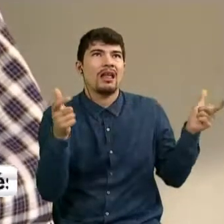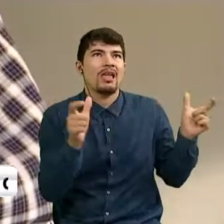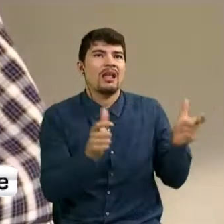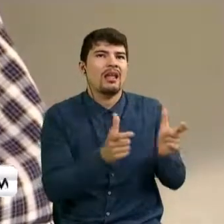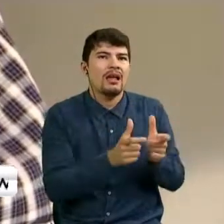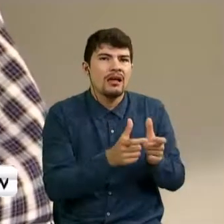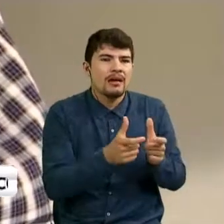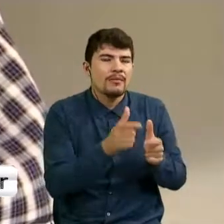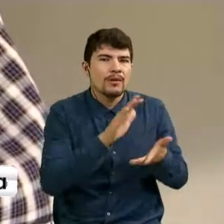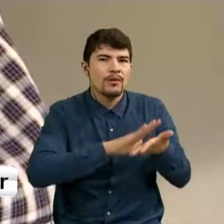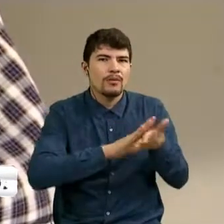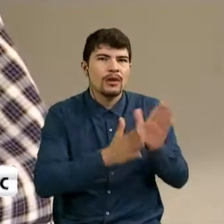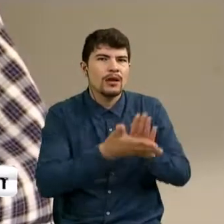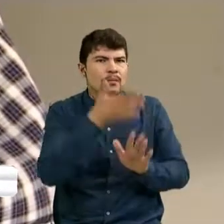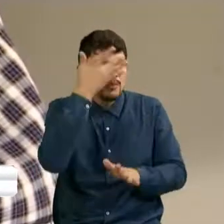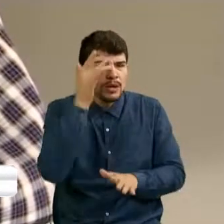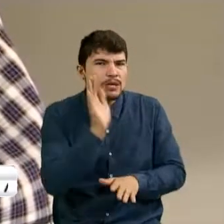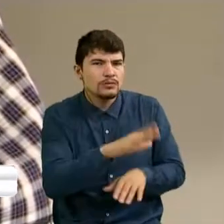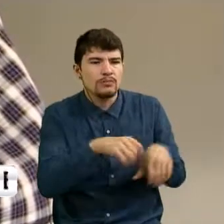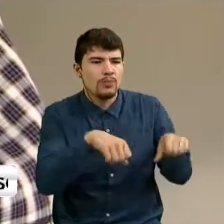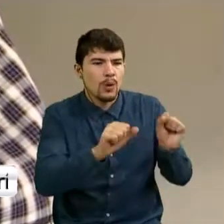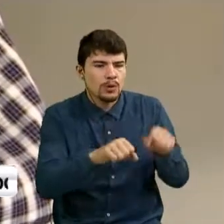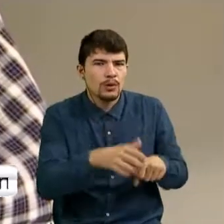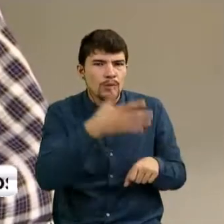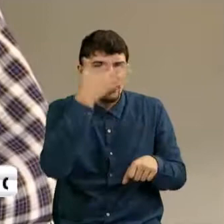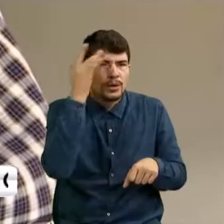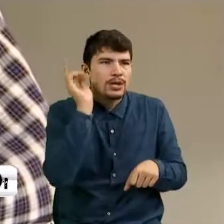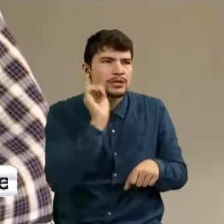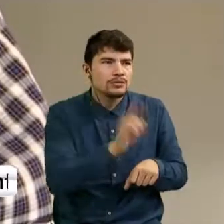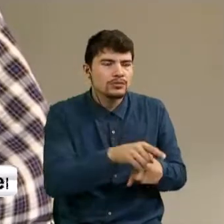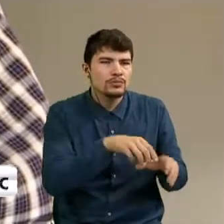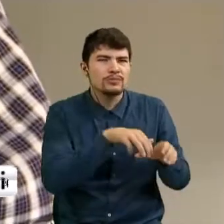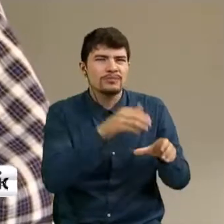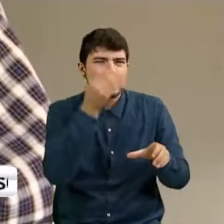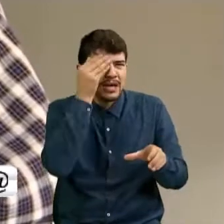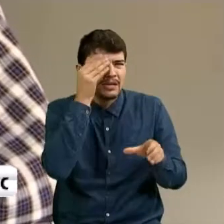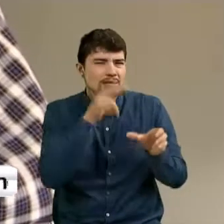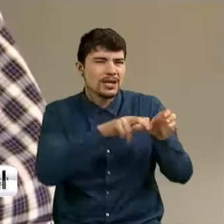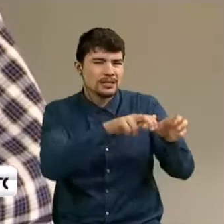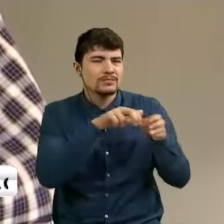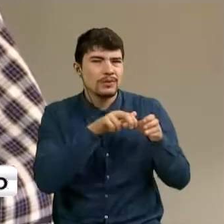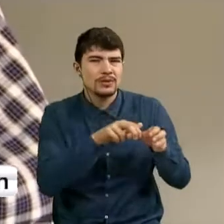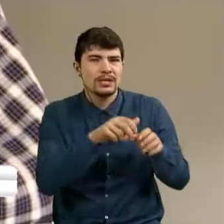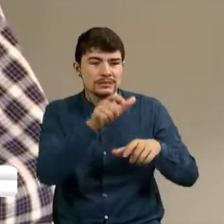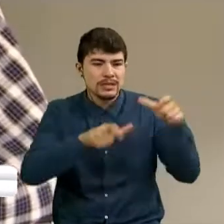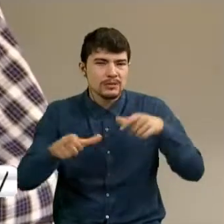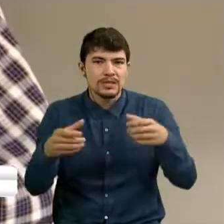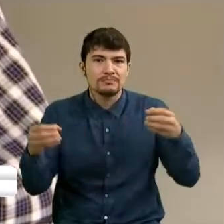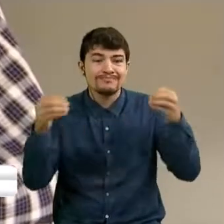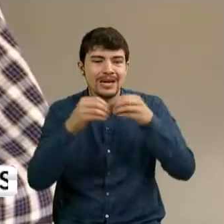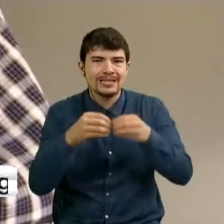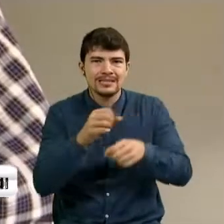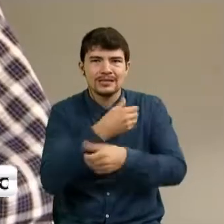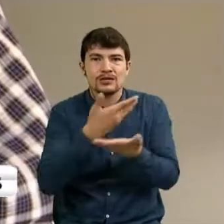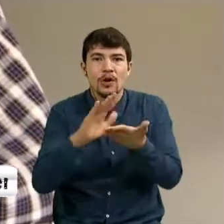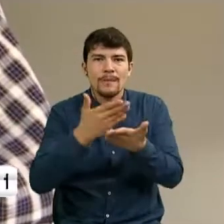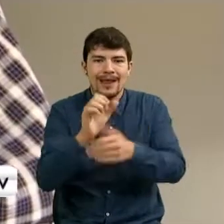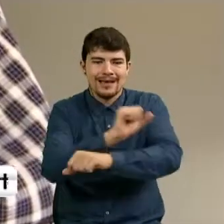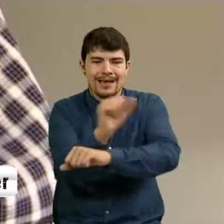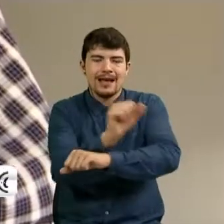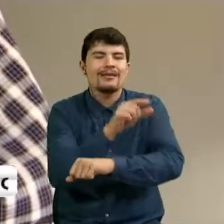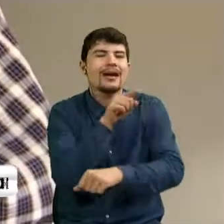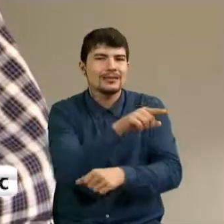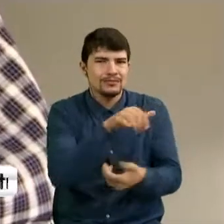qué? Por las motos, por la piratería, por el que la gente compró más carros. Eso hizo que